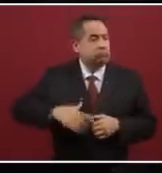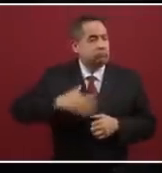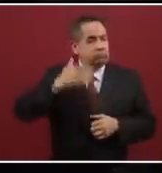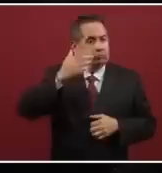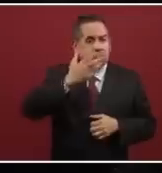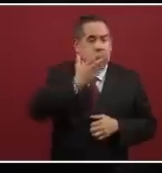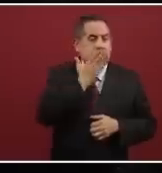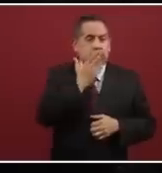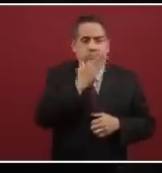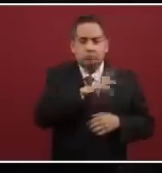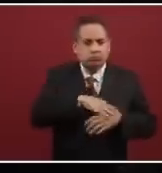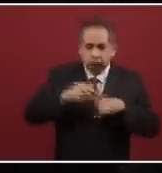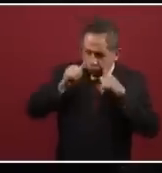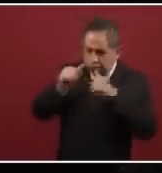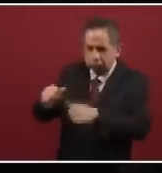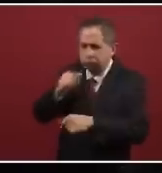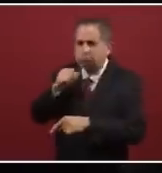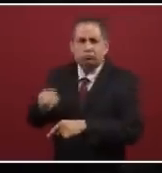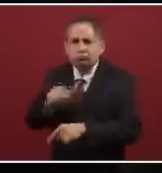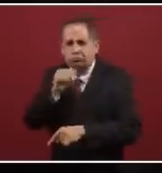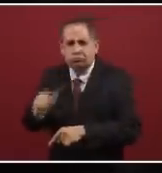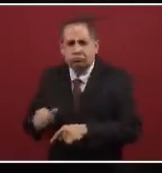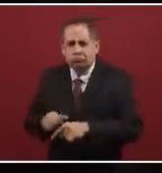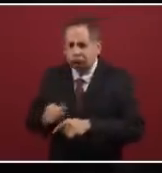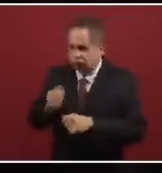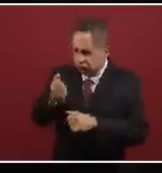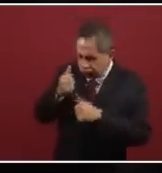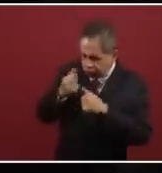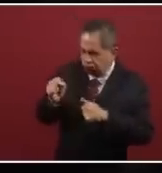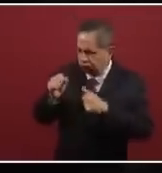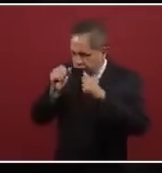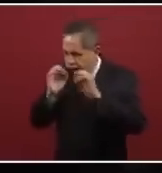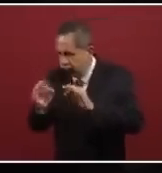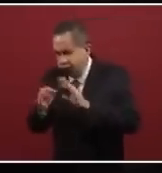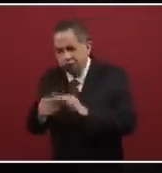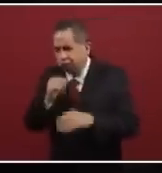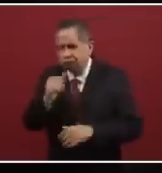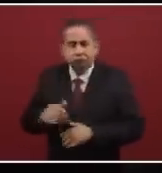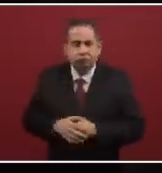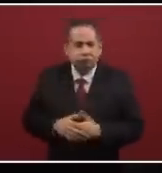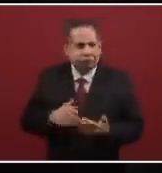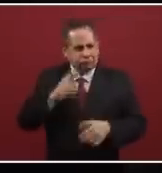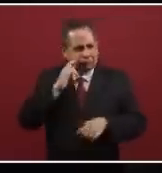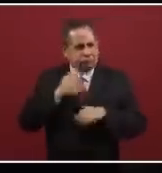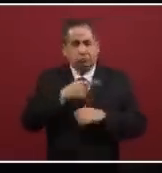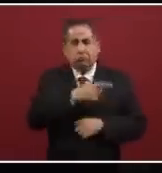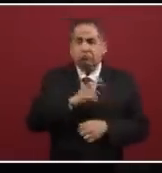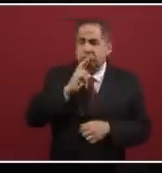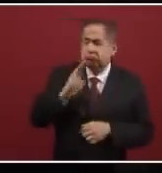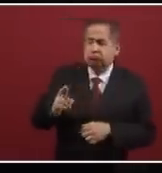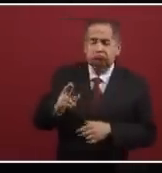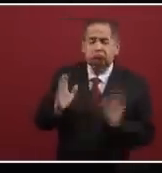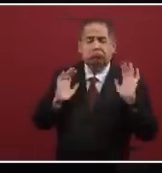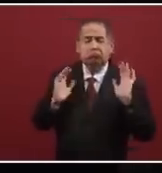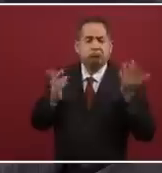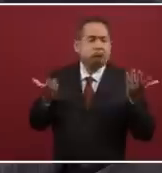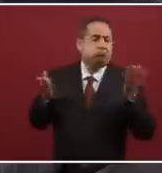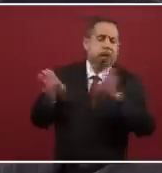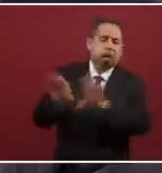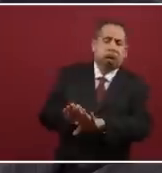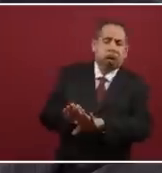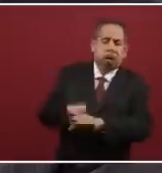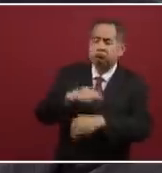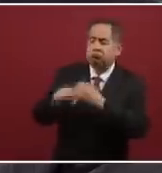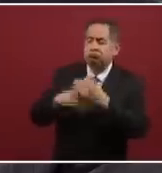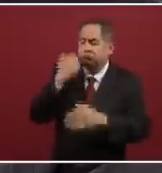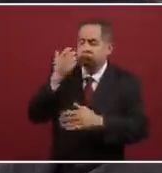en atender a los deportistas de manera eficiente, de tal manera que la respuesta de ella es cierro las puertas de la CONADE, atletas, todo